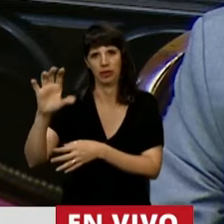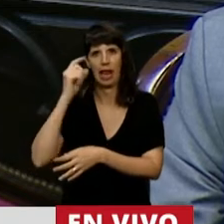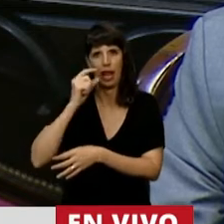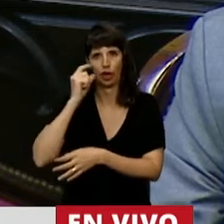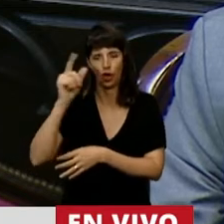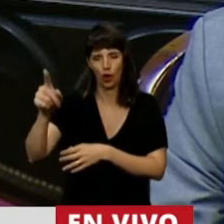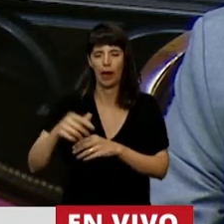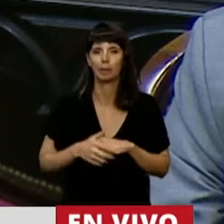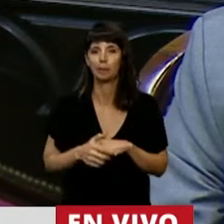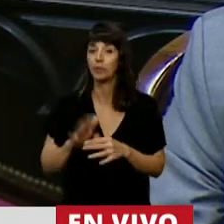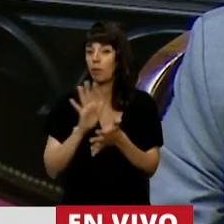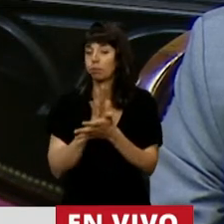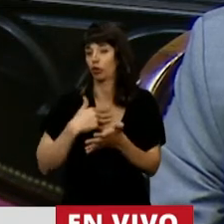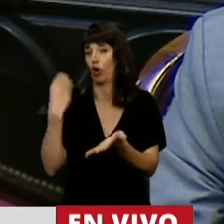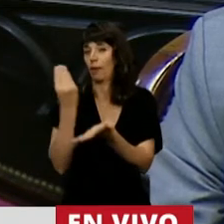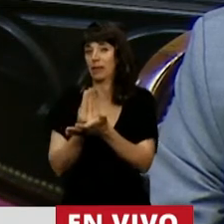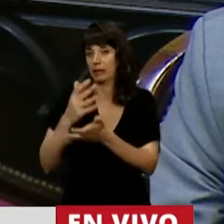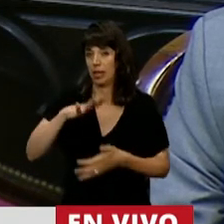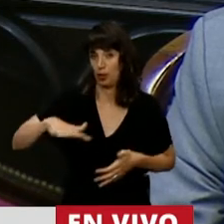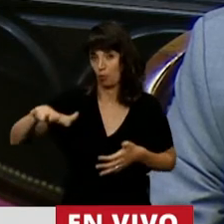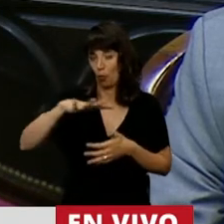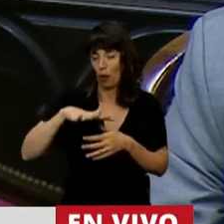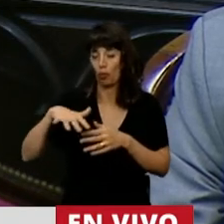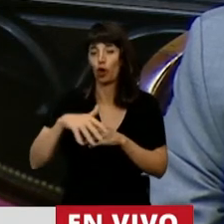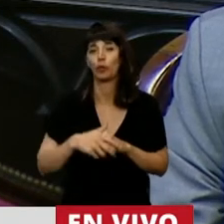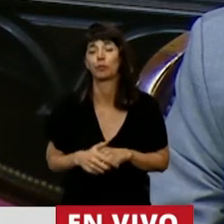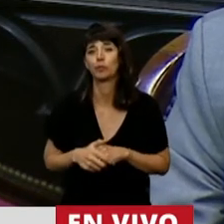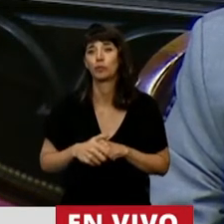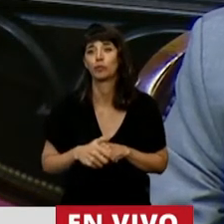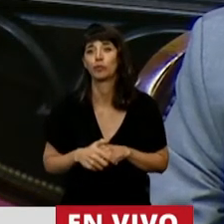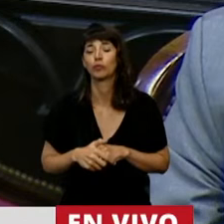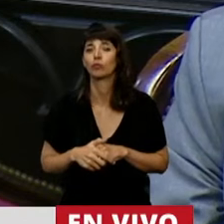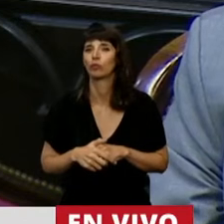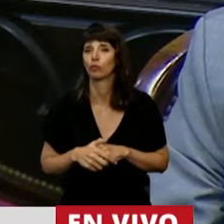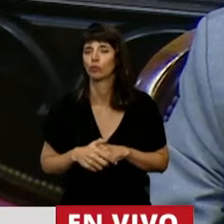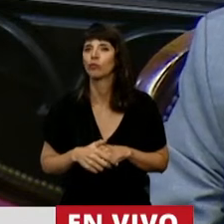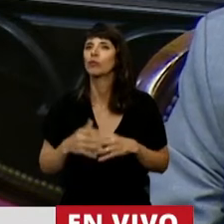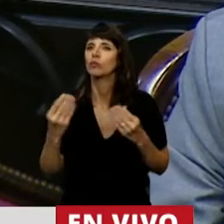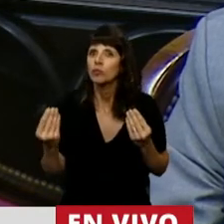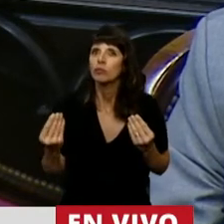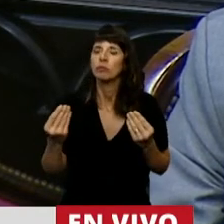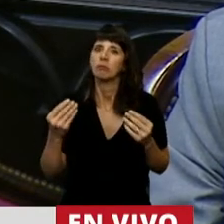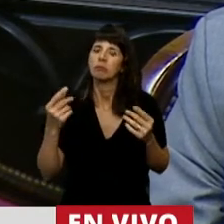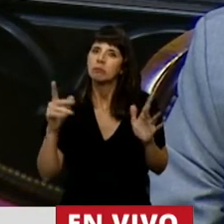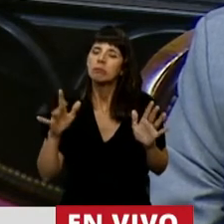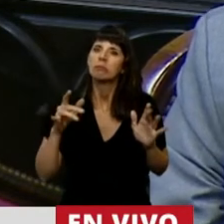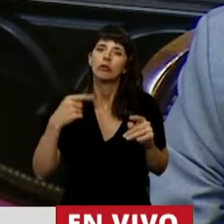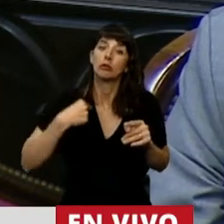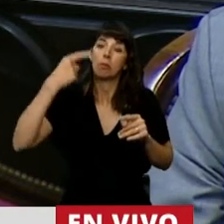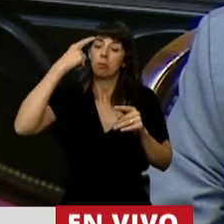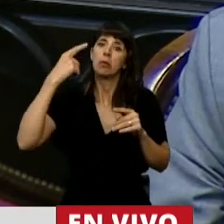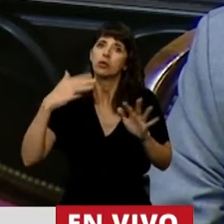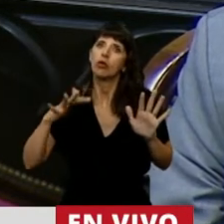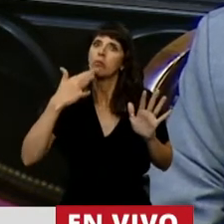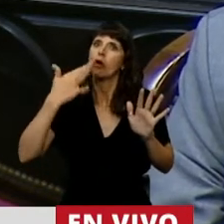actuar como representante de ese pueblo, procurando interpretar el sentir mayoritario de ese pueblo en